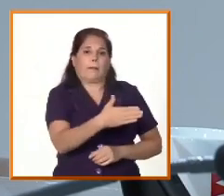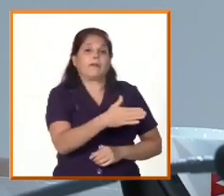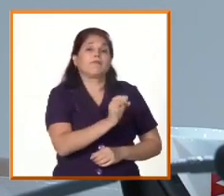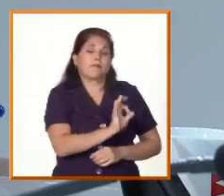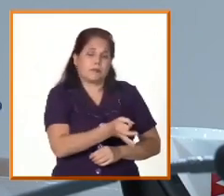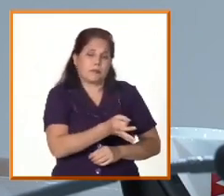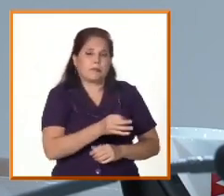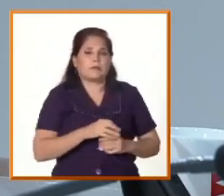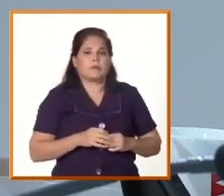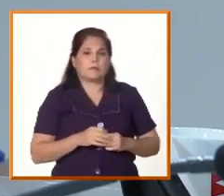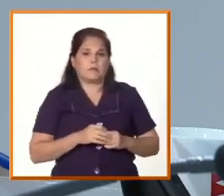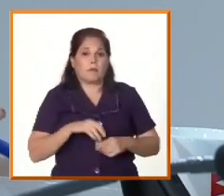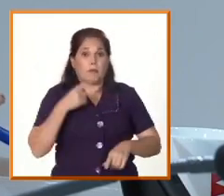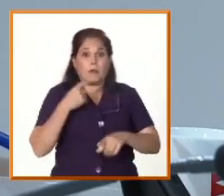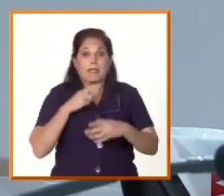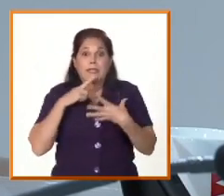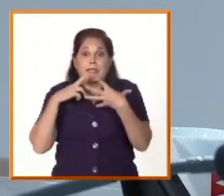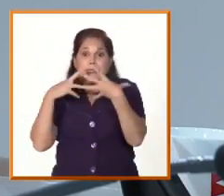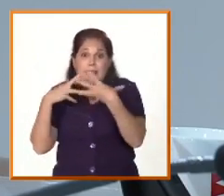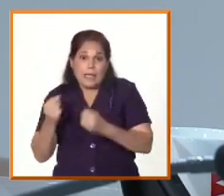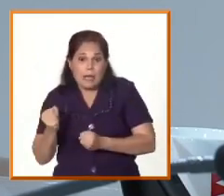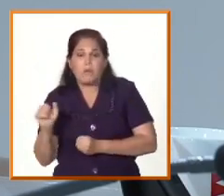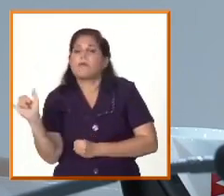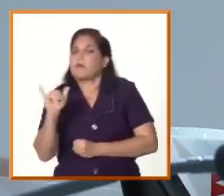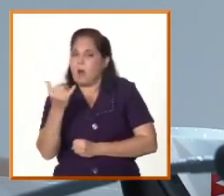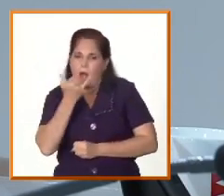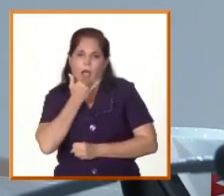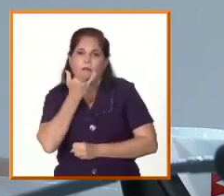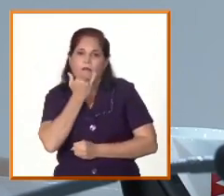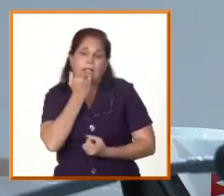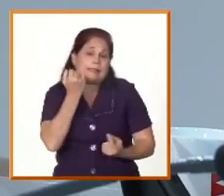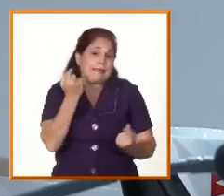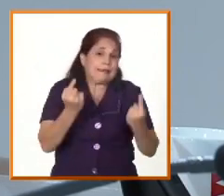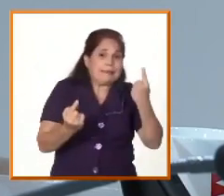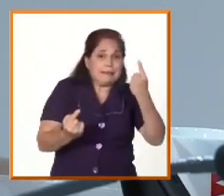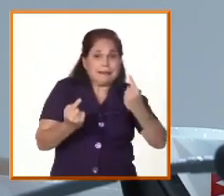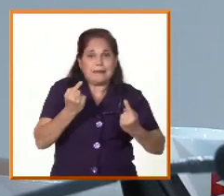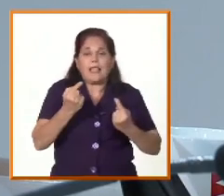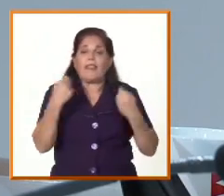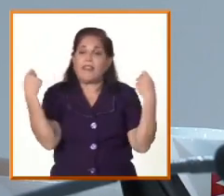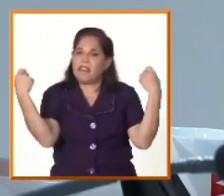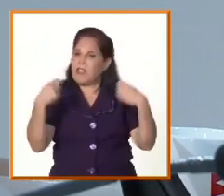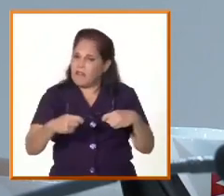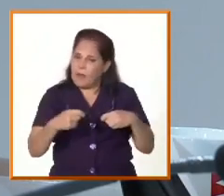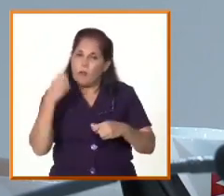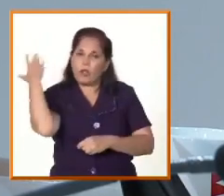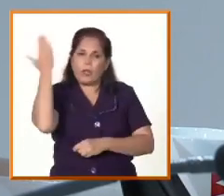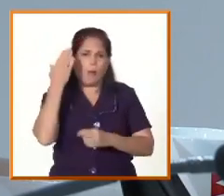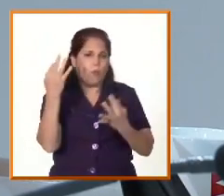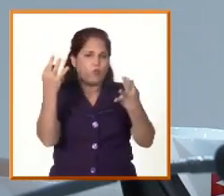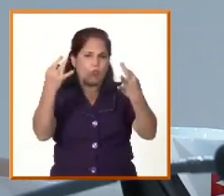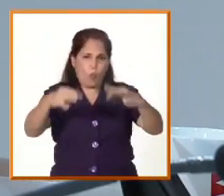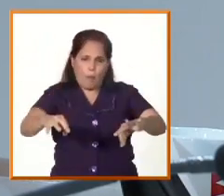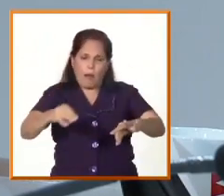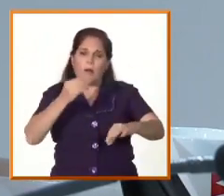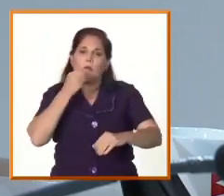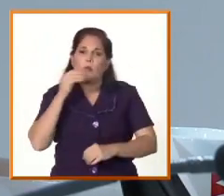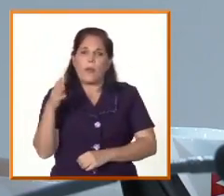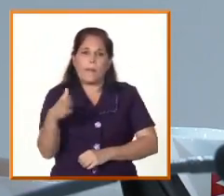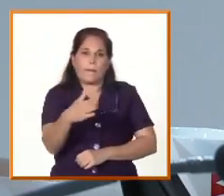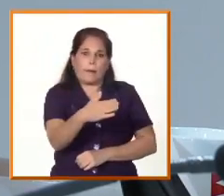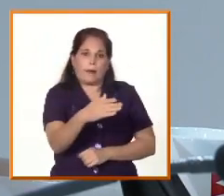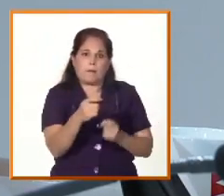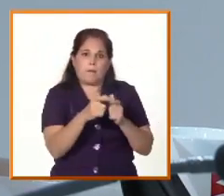estos cultivos y cuando hay sequía también nos afecta O sea que tenemos que tener el tiempo justo para poder también obtener los resultados